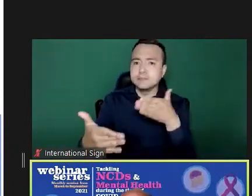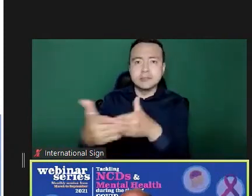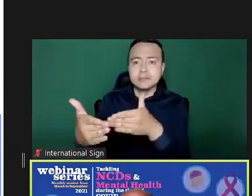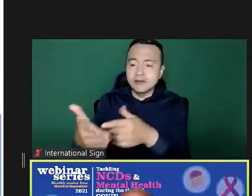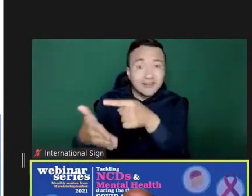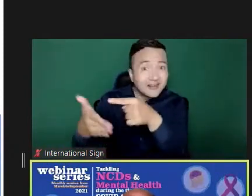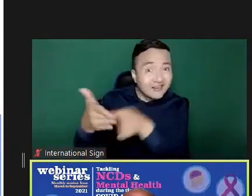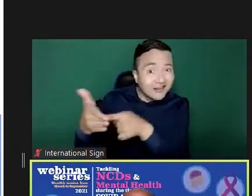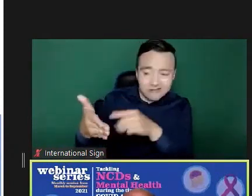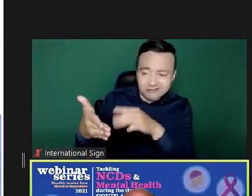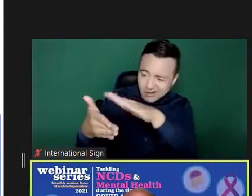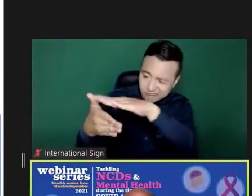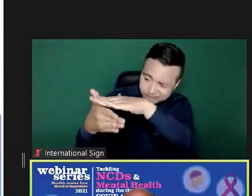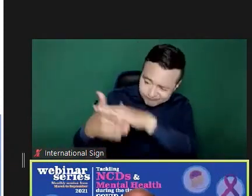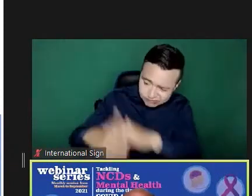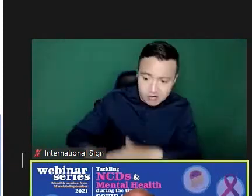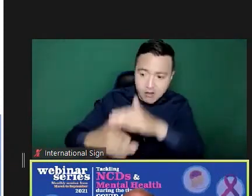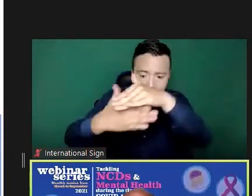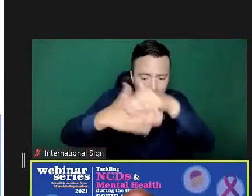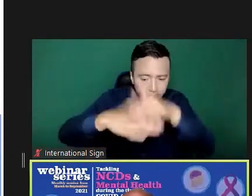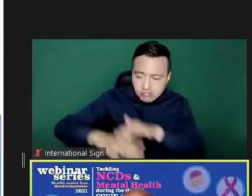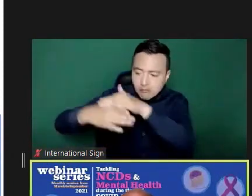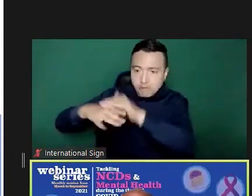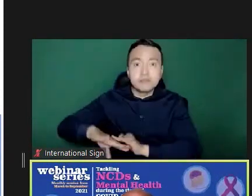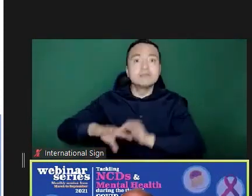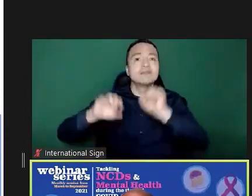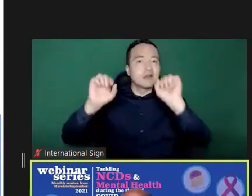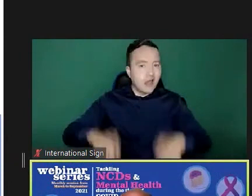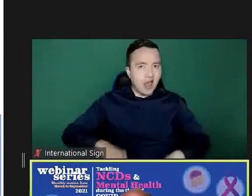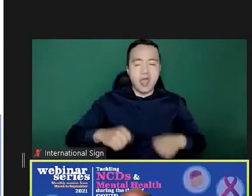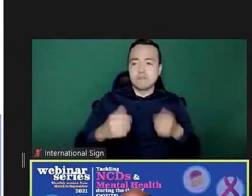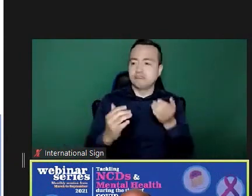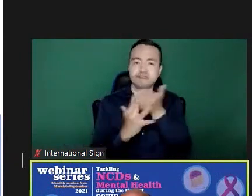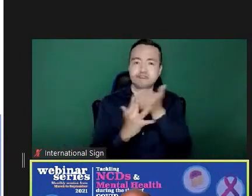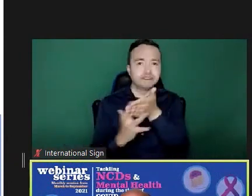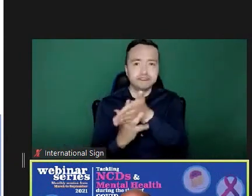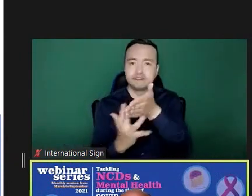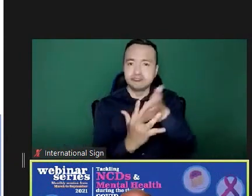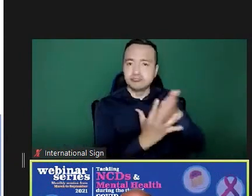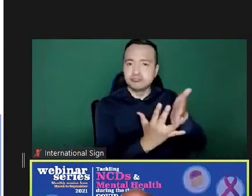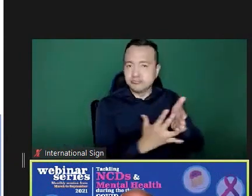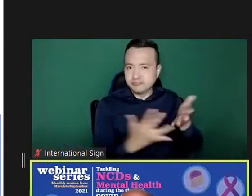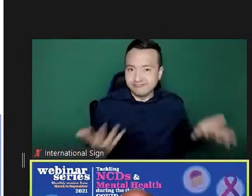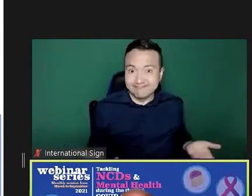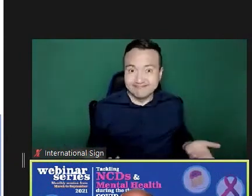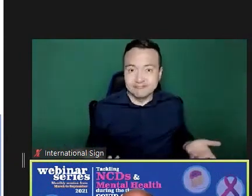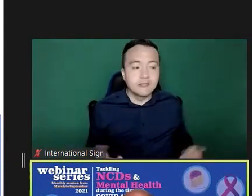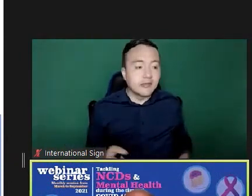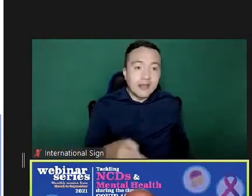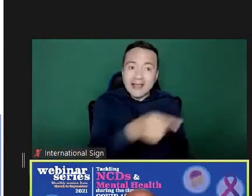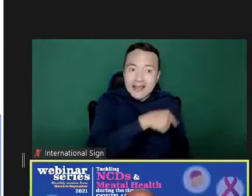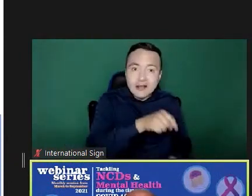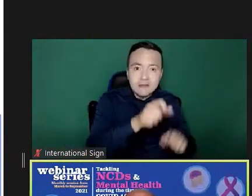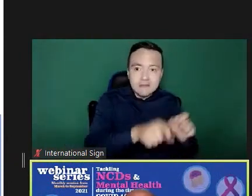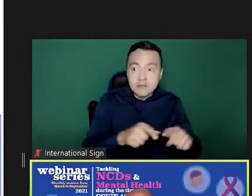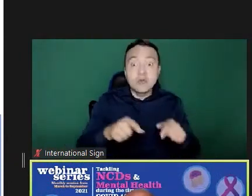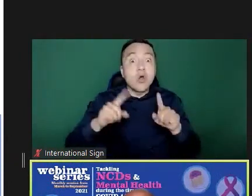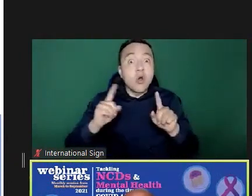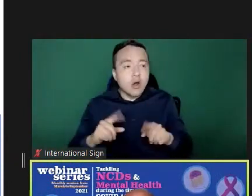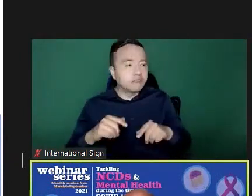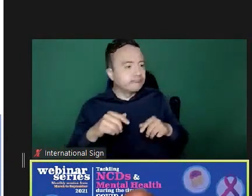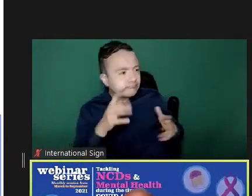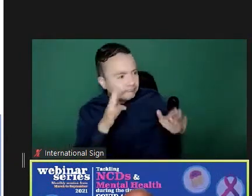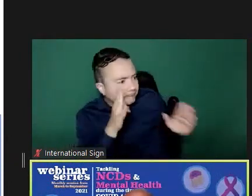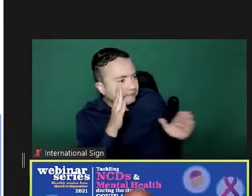servicios sanitarios para el manejo de las CNTs y acceso a las intervenciones intersectoriales para reducir los factores de riesgo.